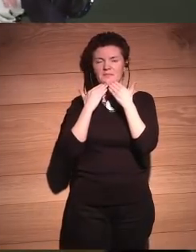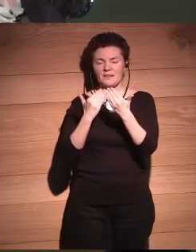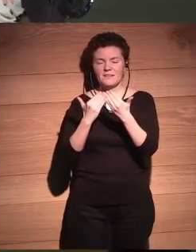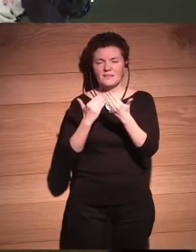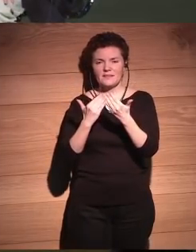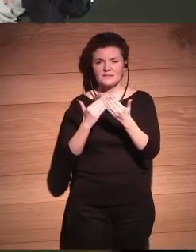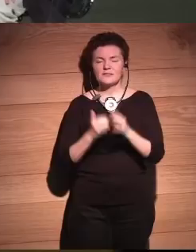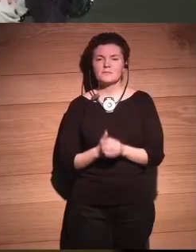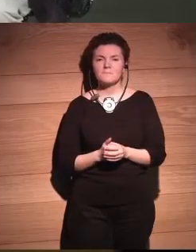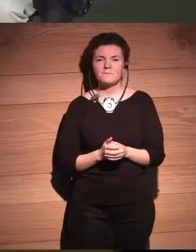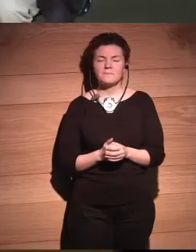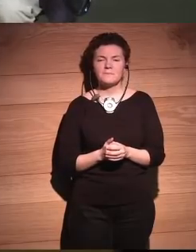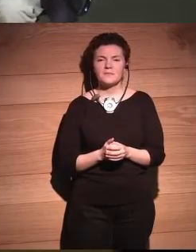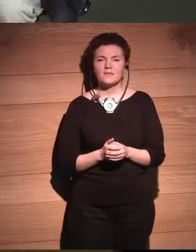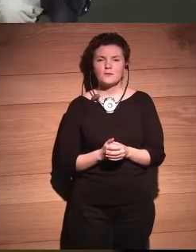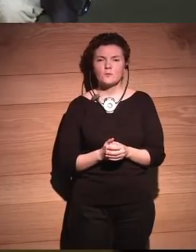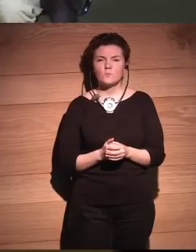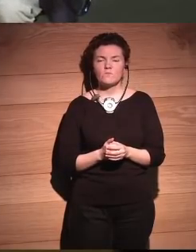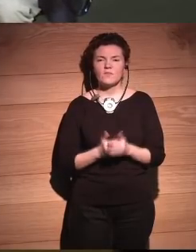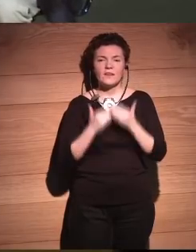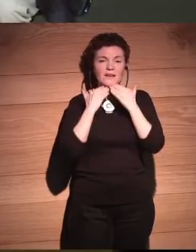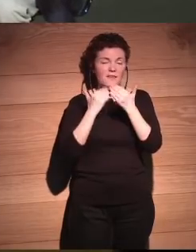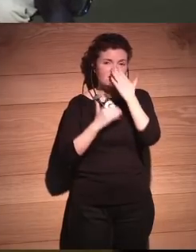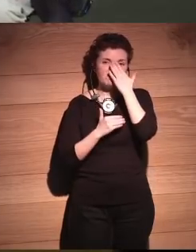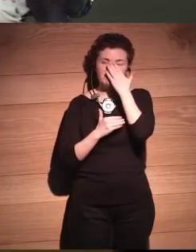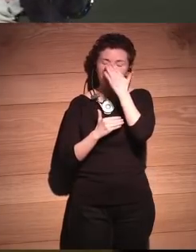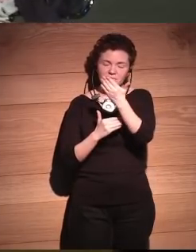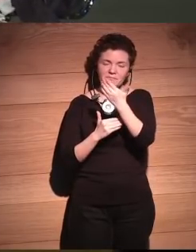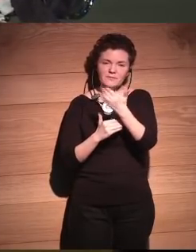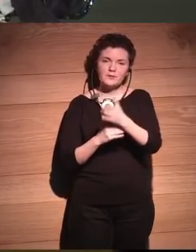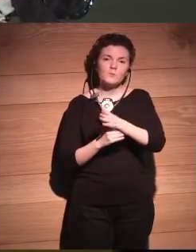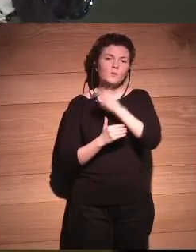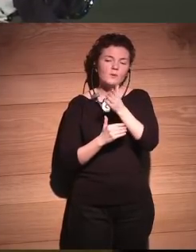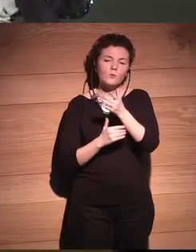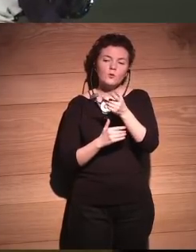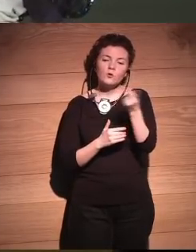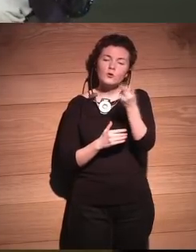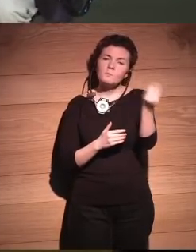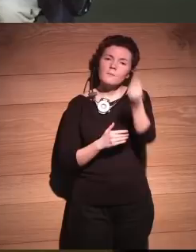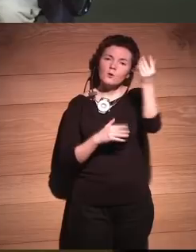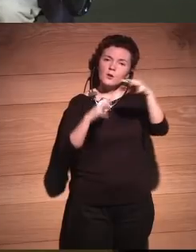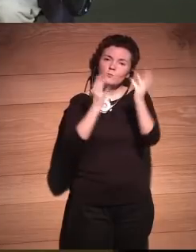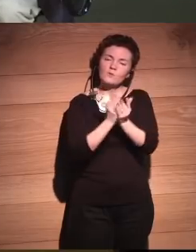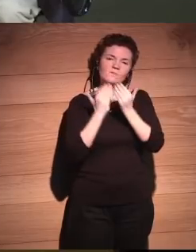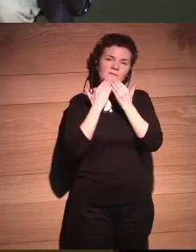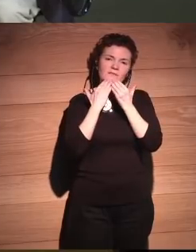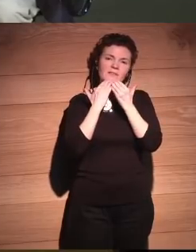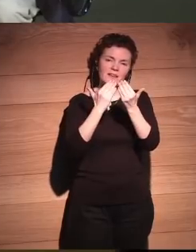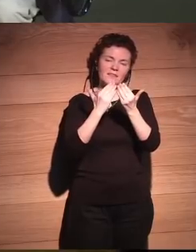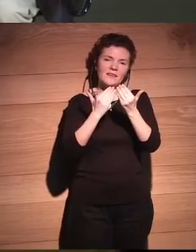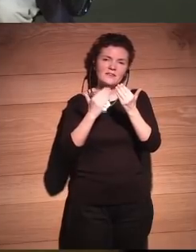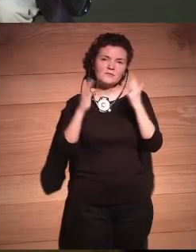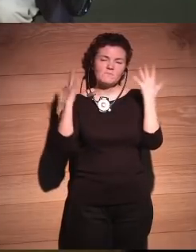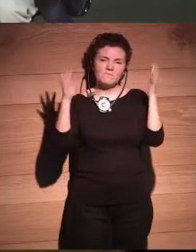Pues gracias. Y gracias sinceras, porque estáis mejorando el mundo. Muchas gracias.